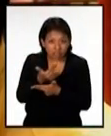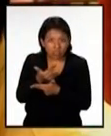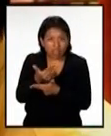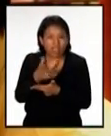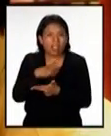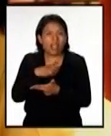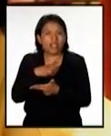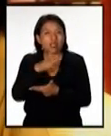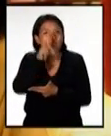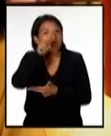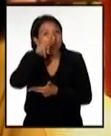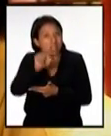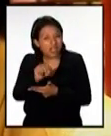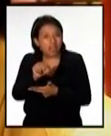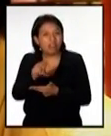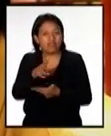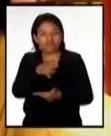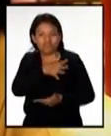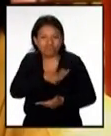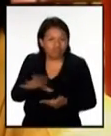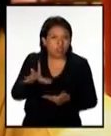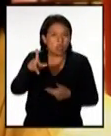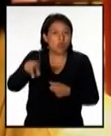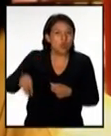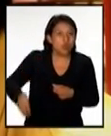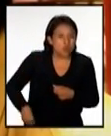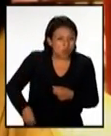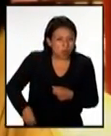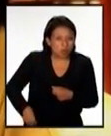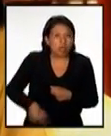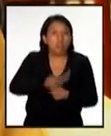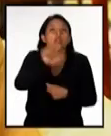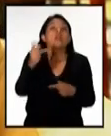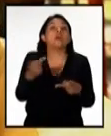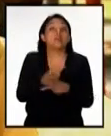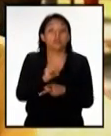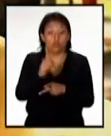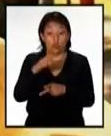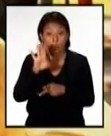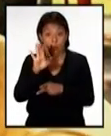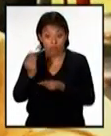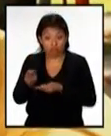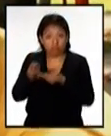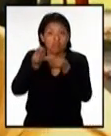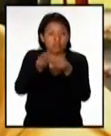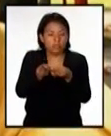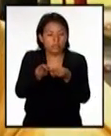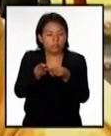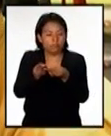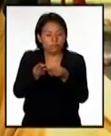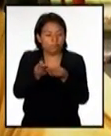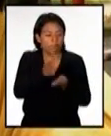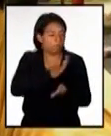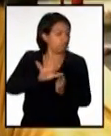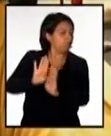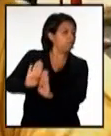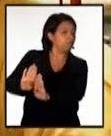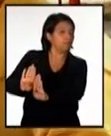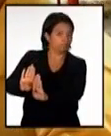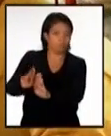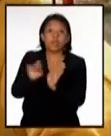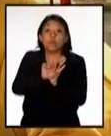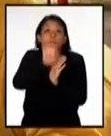pasa? Que al momento de que los padres reciben al hijo, no se hacen cargo de él. Por